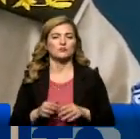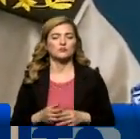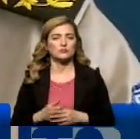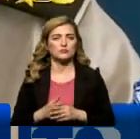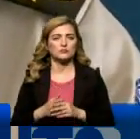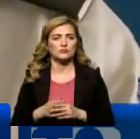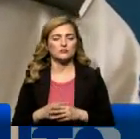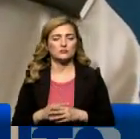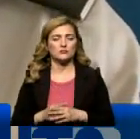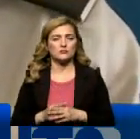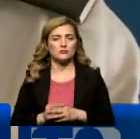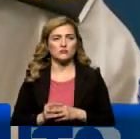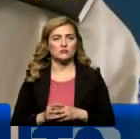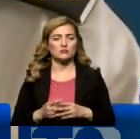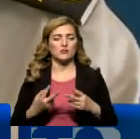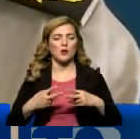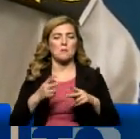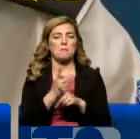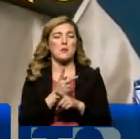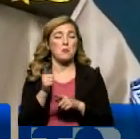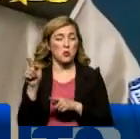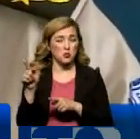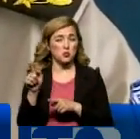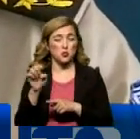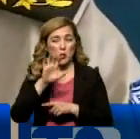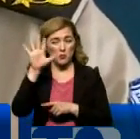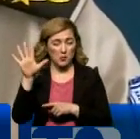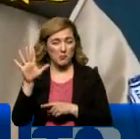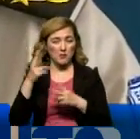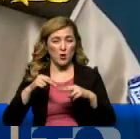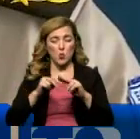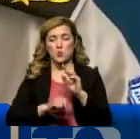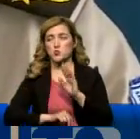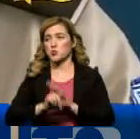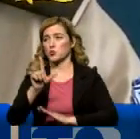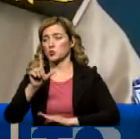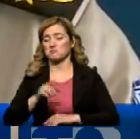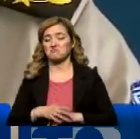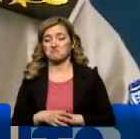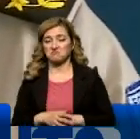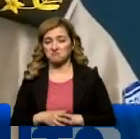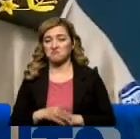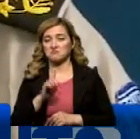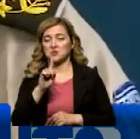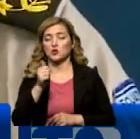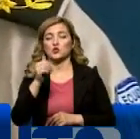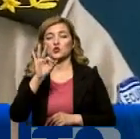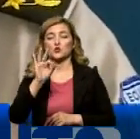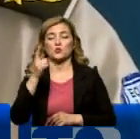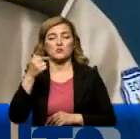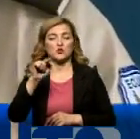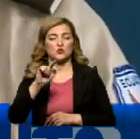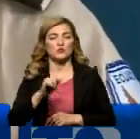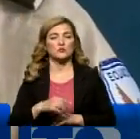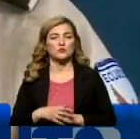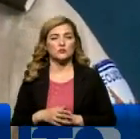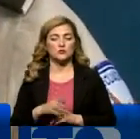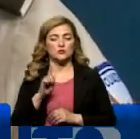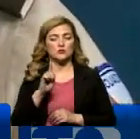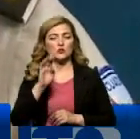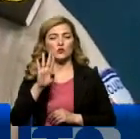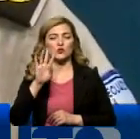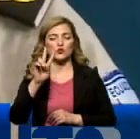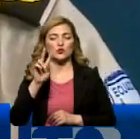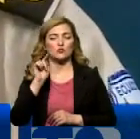pero el mismo producto puesto en los destinos llega a una cantidad de 119 millones